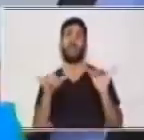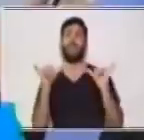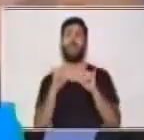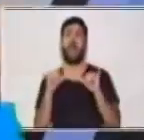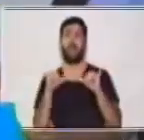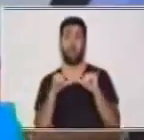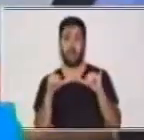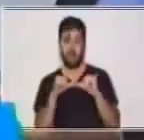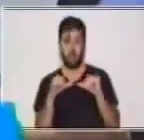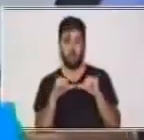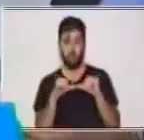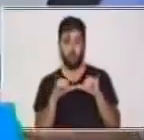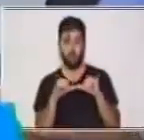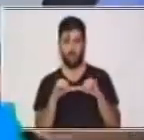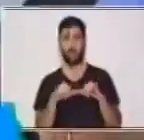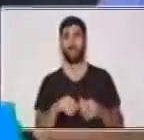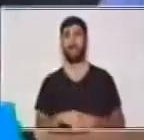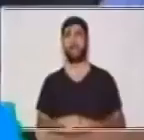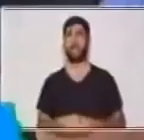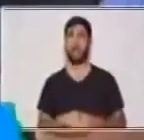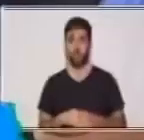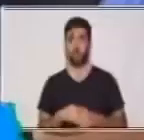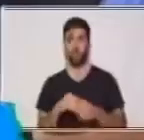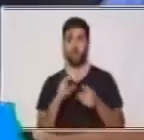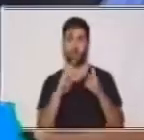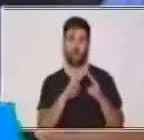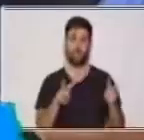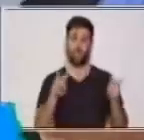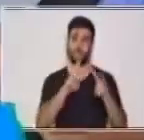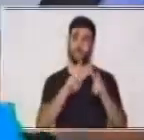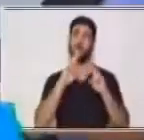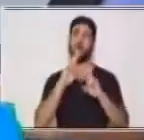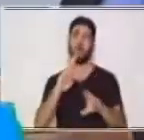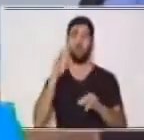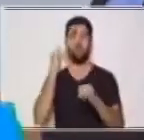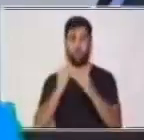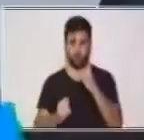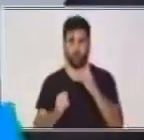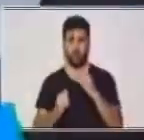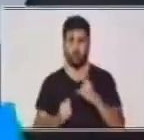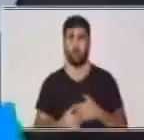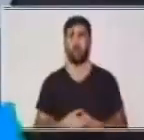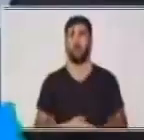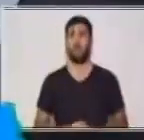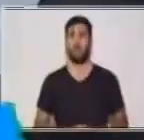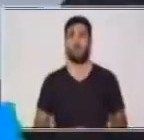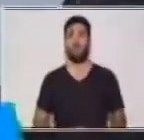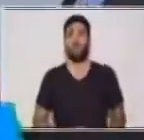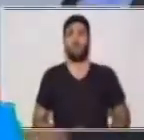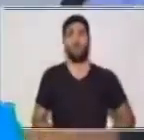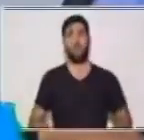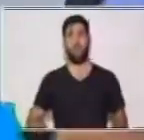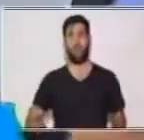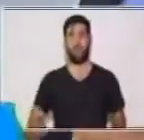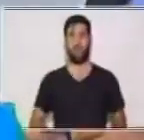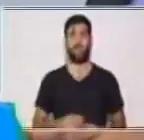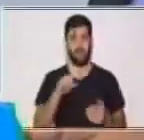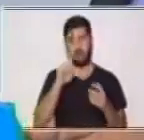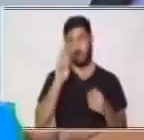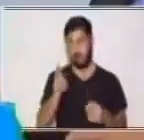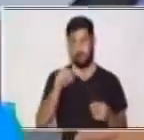tener el valor resultante dentro de esas coordenadas partiendo del